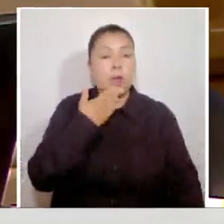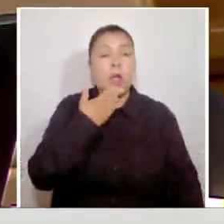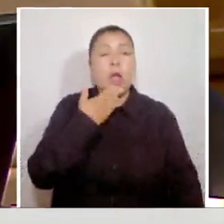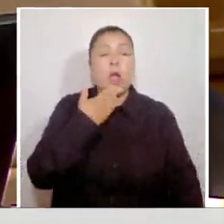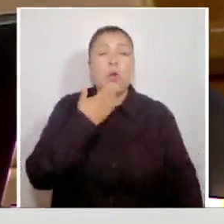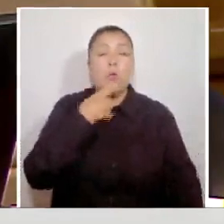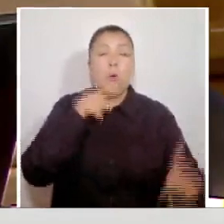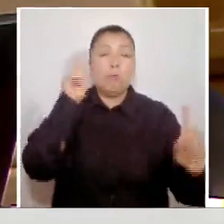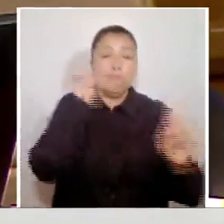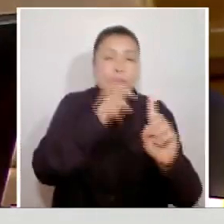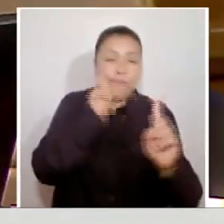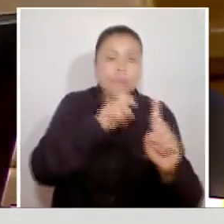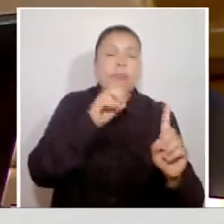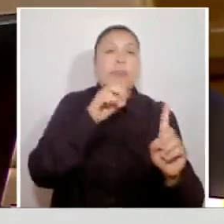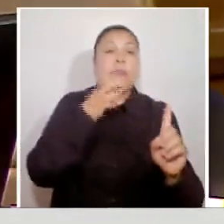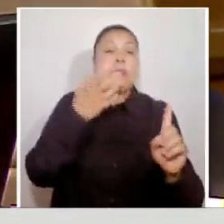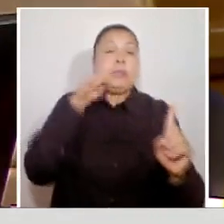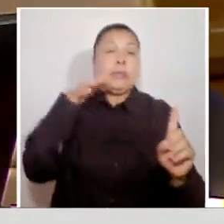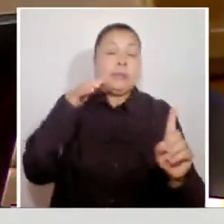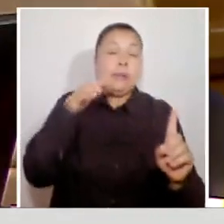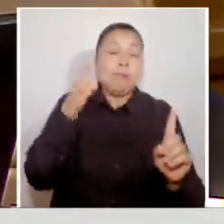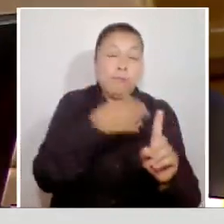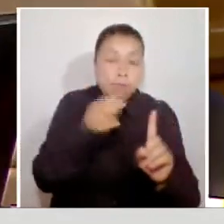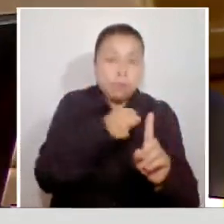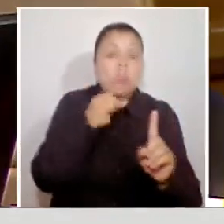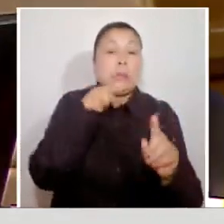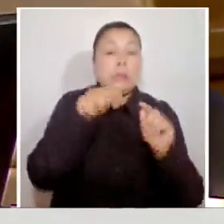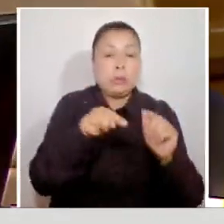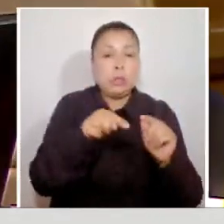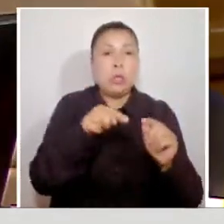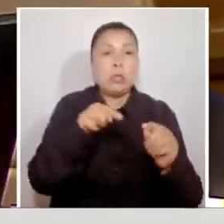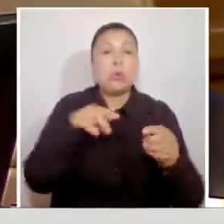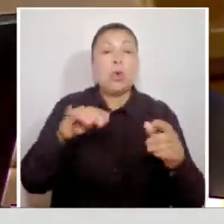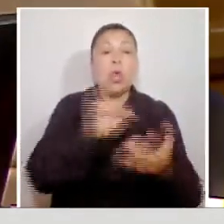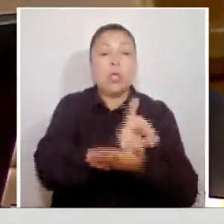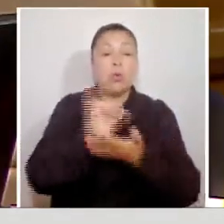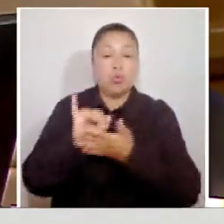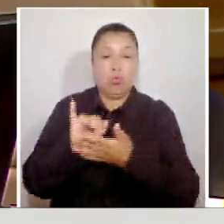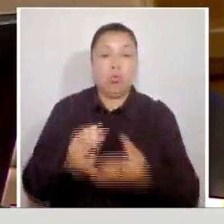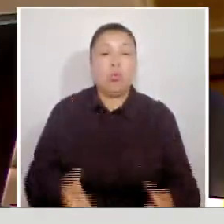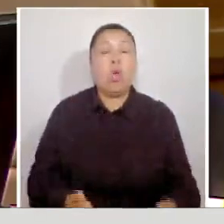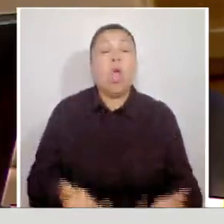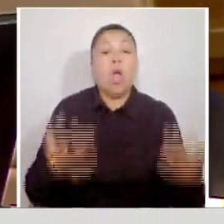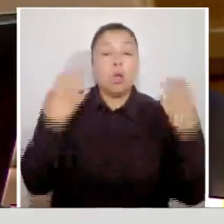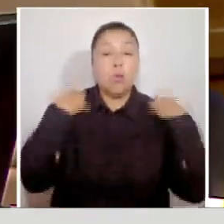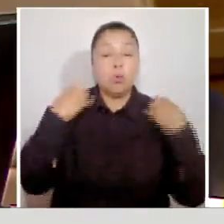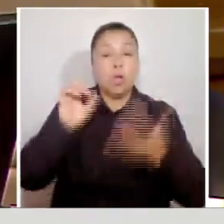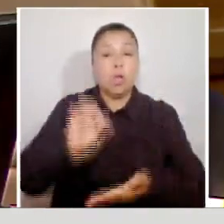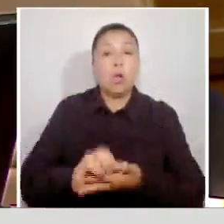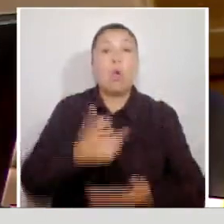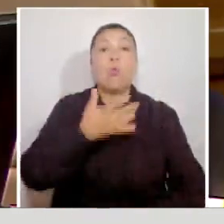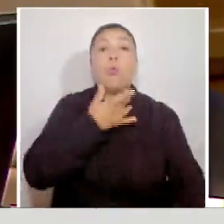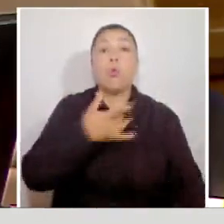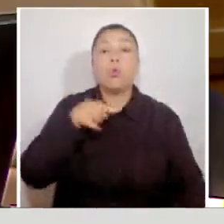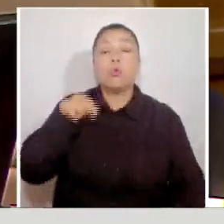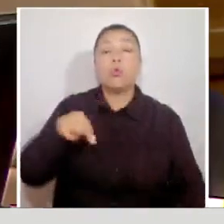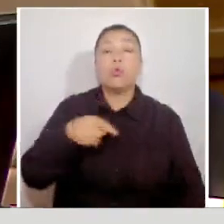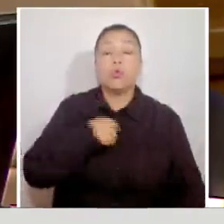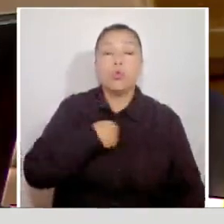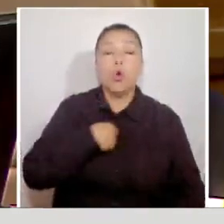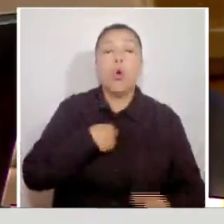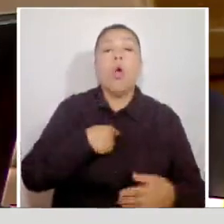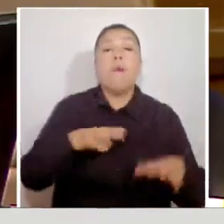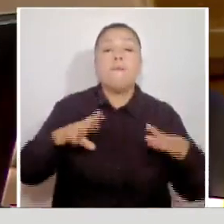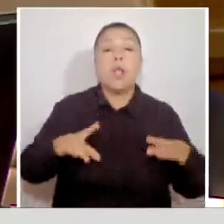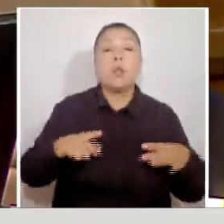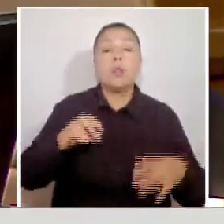son las organizaciones las que se han tenido que hacer cargo de situaciones que debería hacerse cargo del estado y Por eso yo felicito a la corporación aper chile